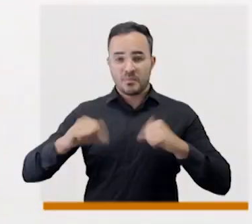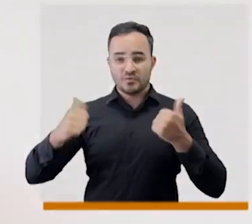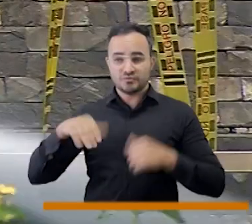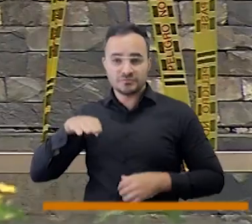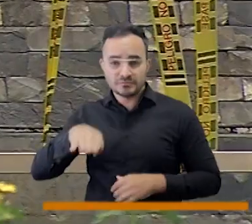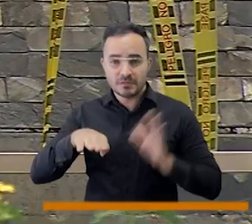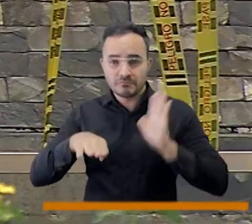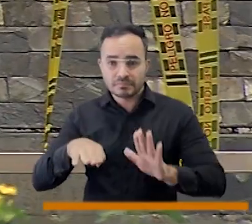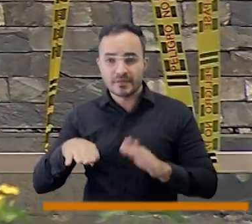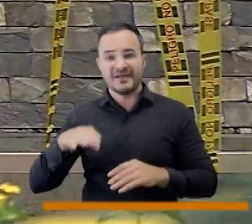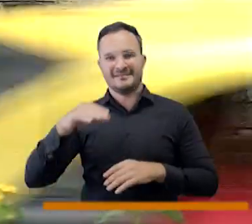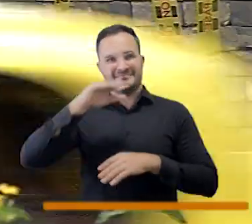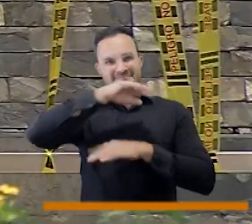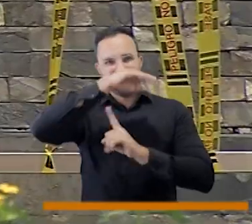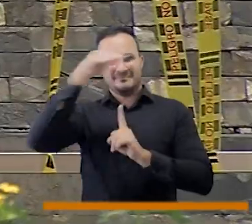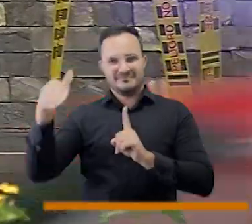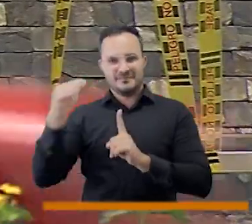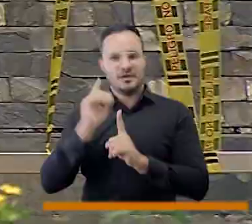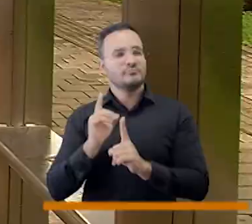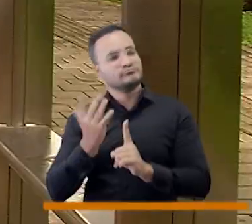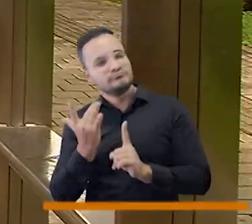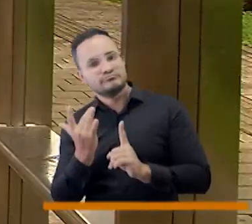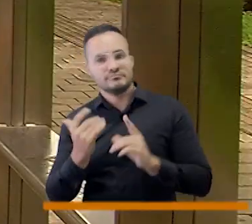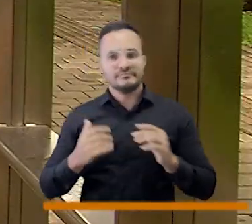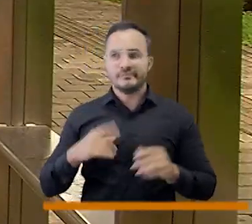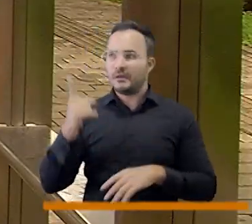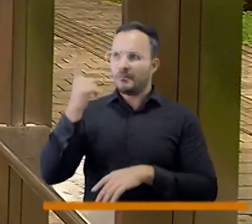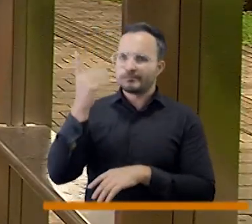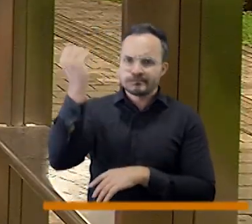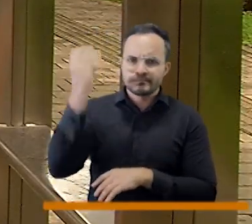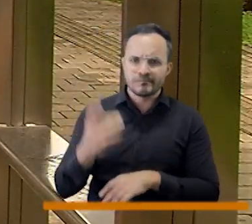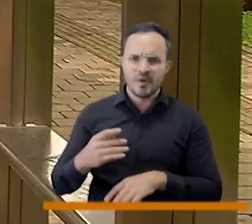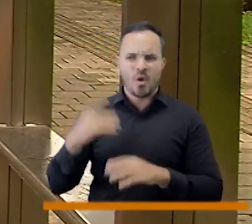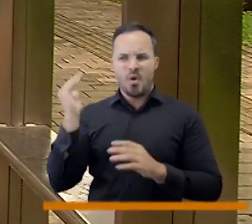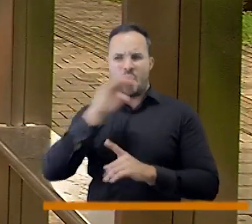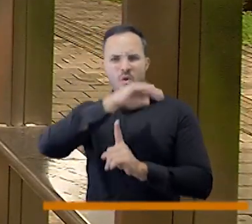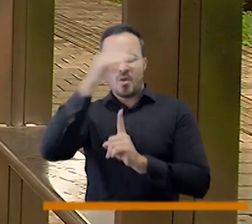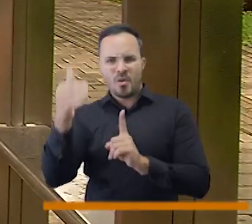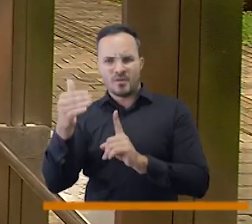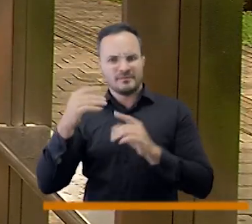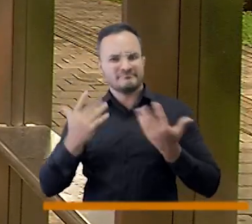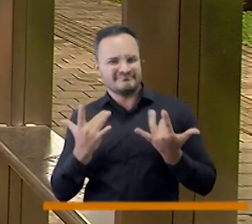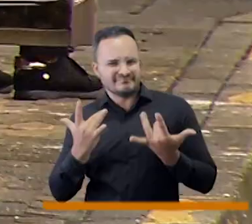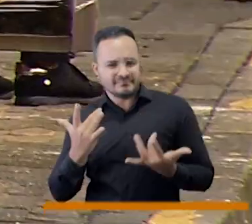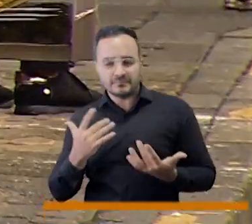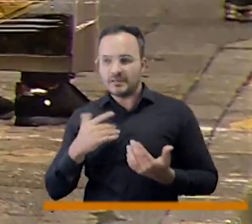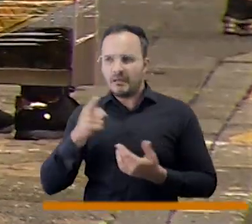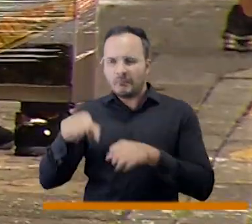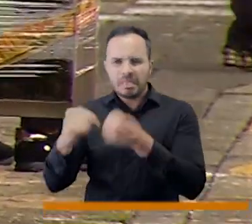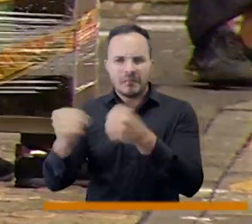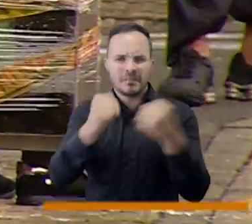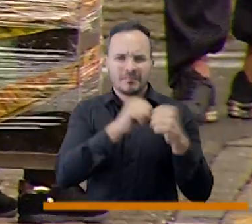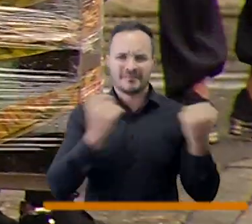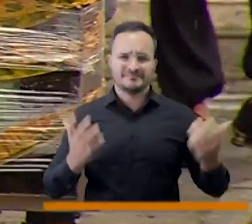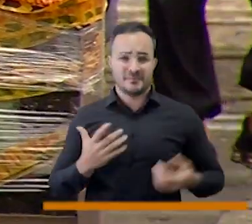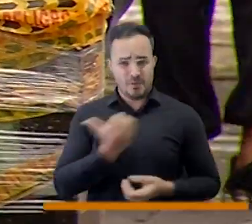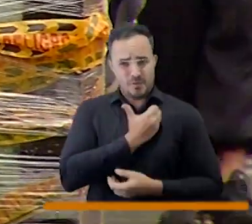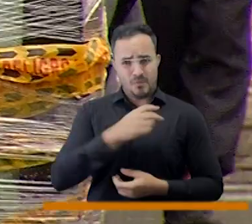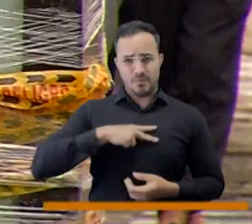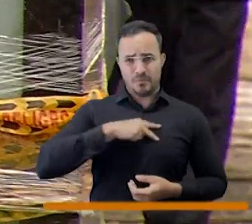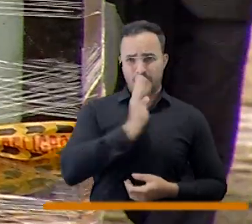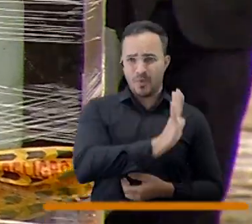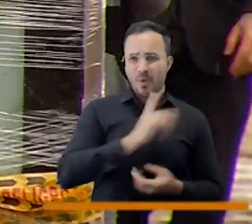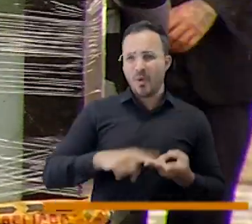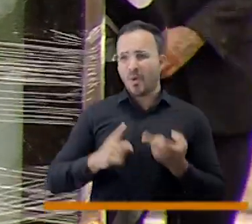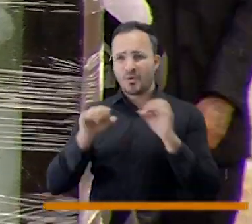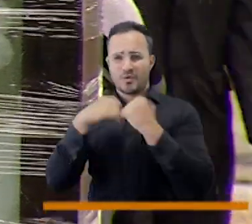buses, a las estaciones de Encicla. El amoblamiento urbano no es del alcalde, el amoblamiento urbano no es de los concejales, el amoblamiento urbano es de